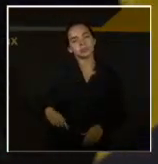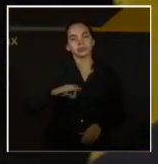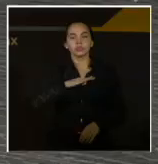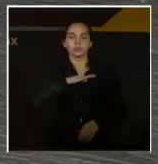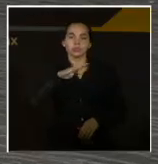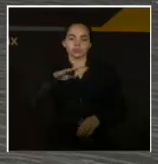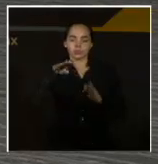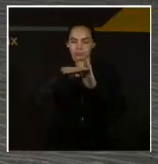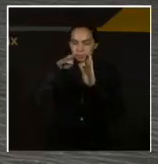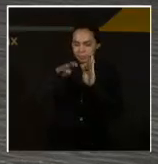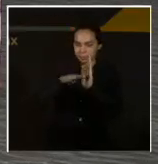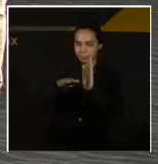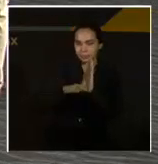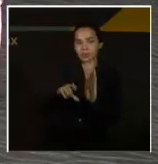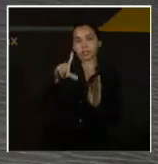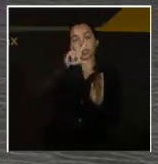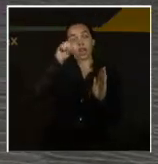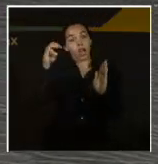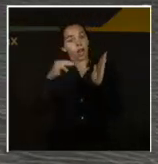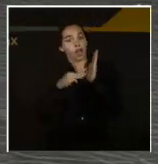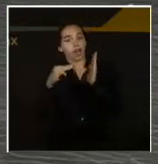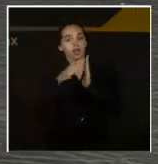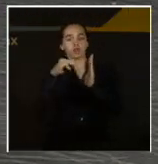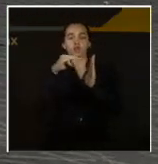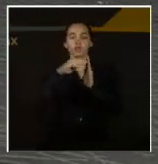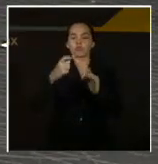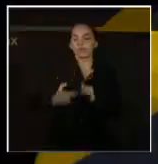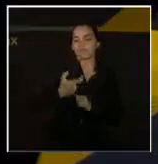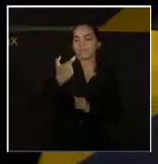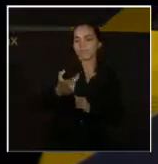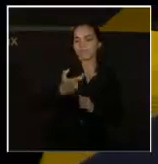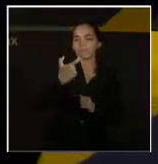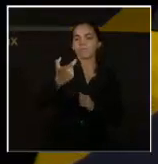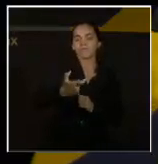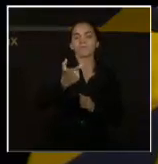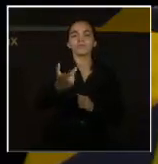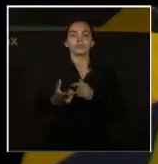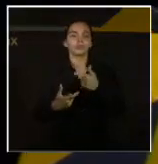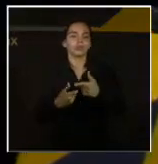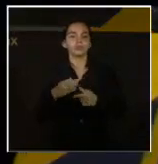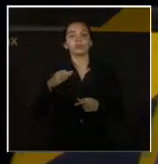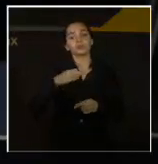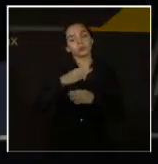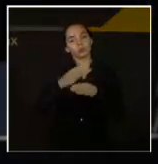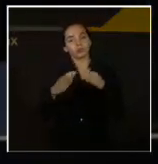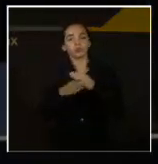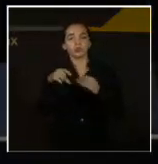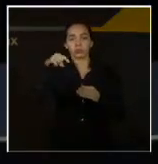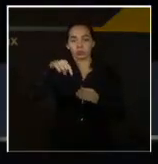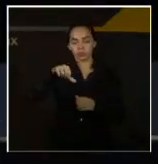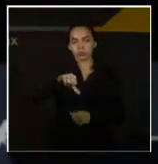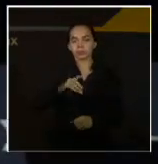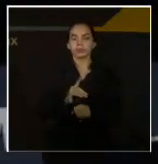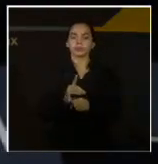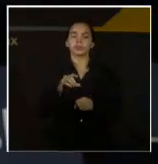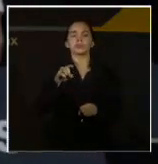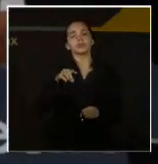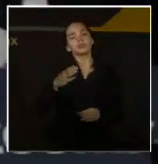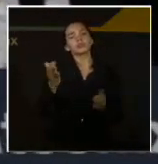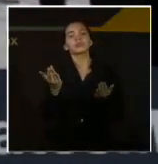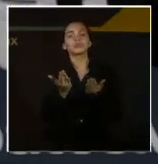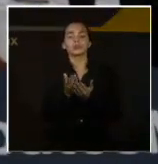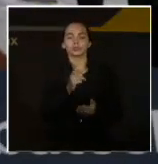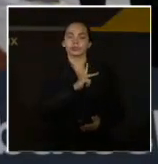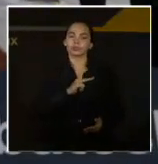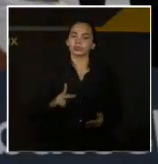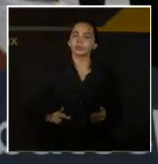bajar alrededor de 1,000 millones de pesos en gasto corriente a cómo se están manejando las cosas actualmente. Ya lo hice como presidente municipal y lo presenté